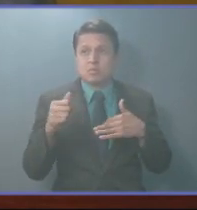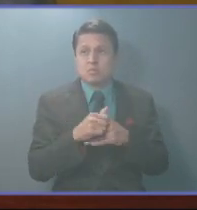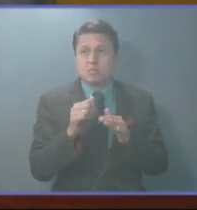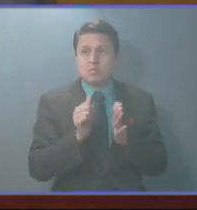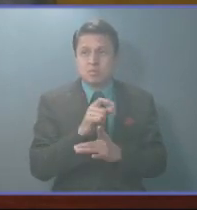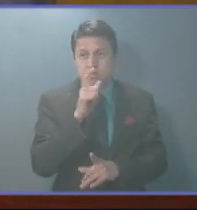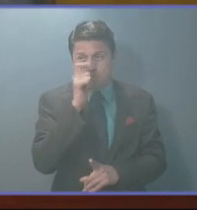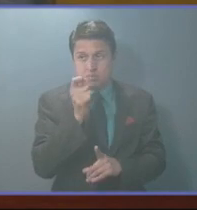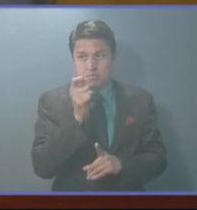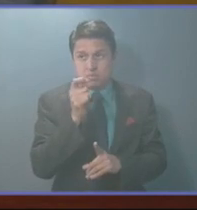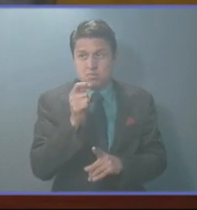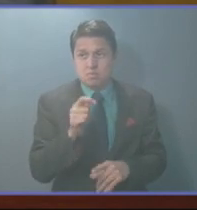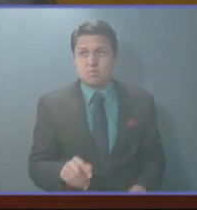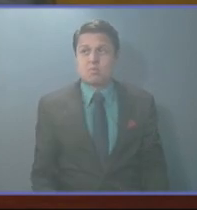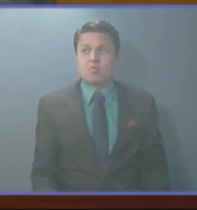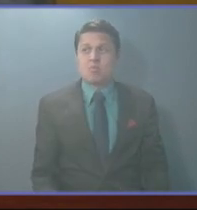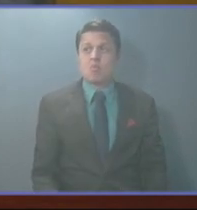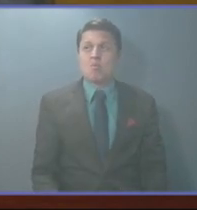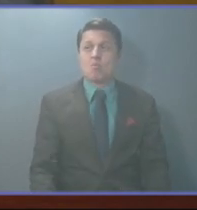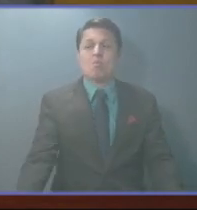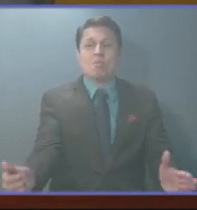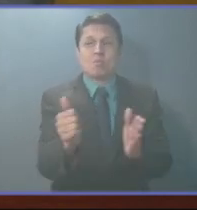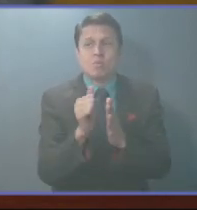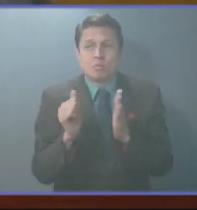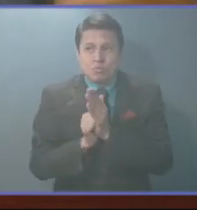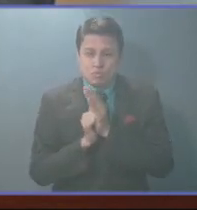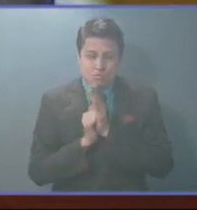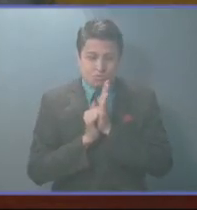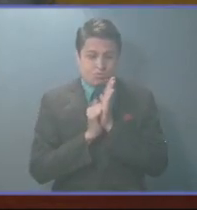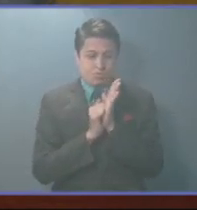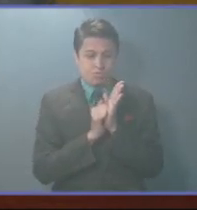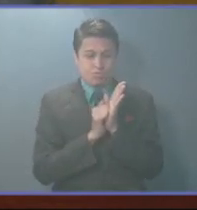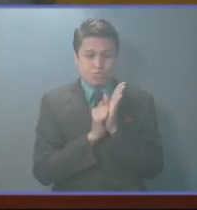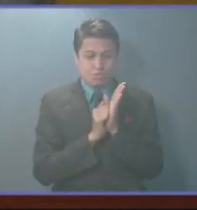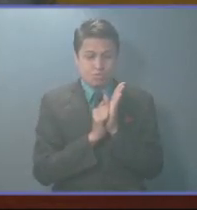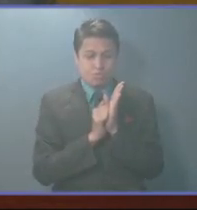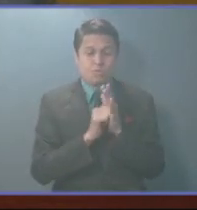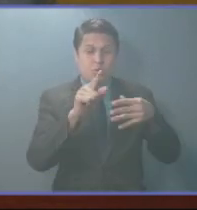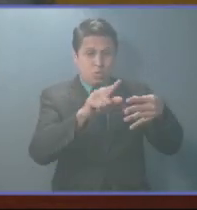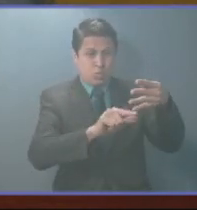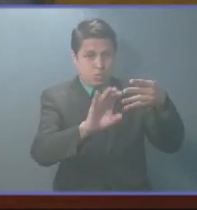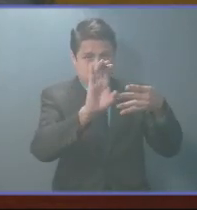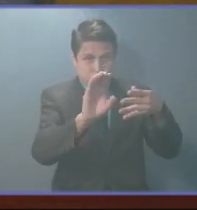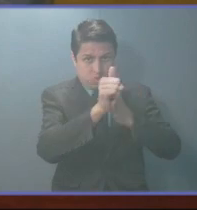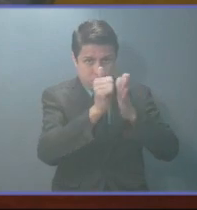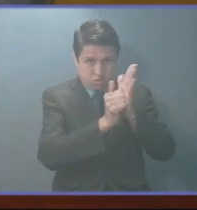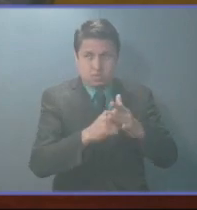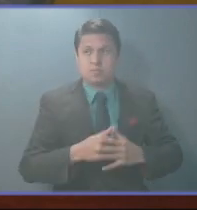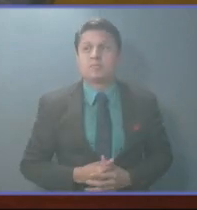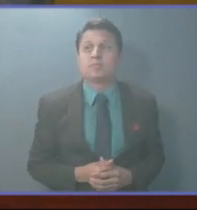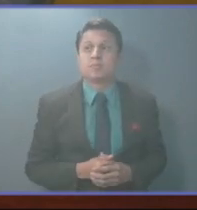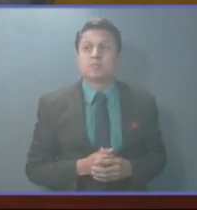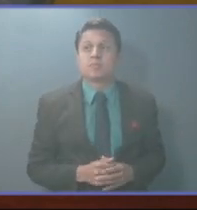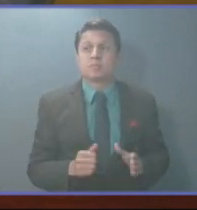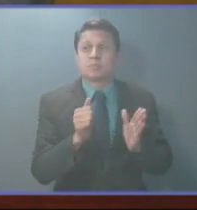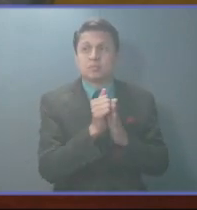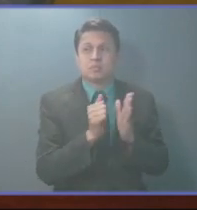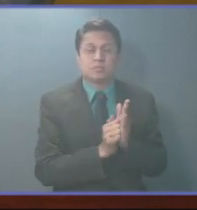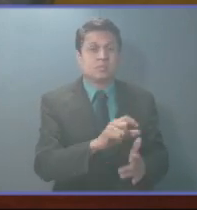Asamblea Legislativa. Artículos de la Constitución.